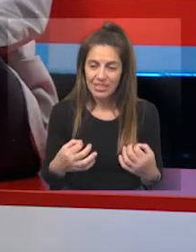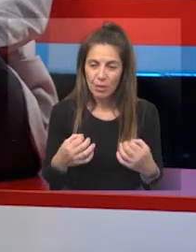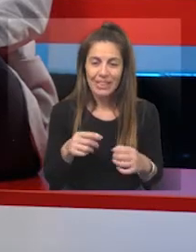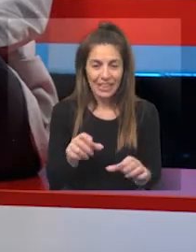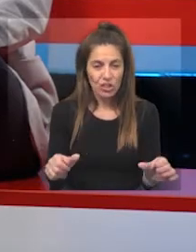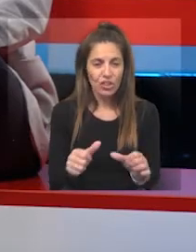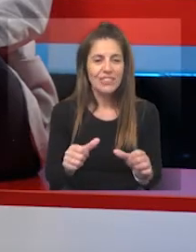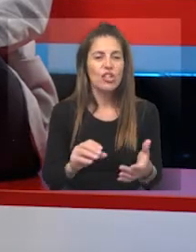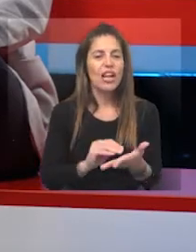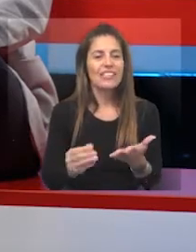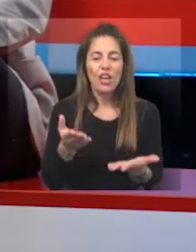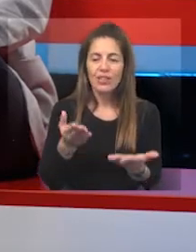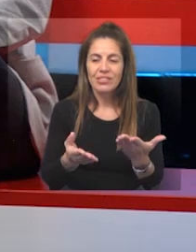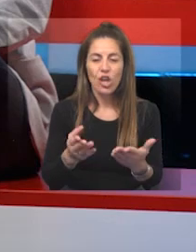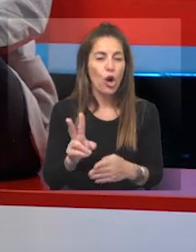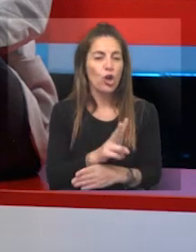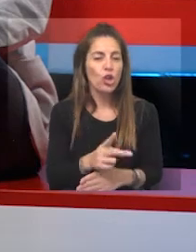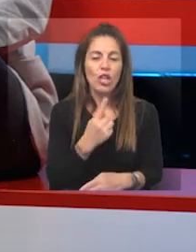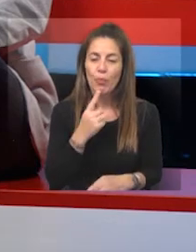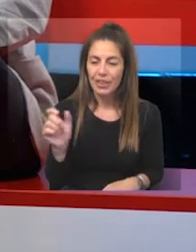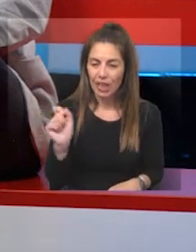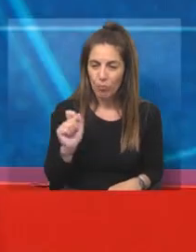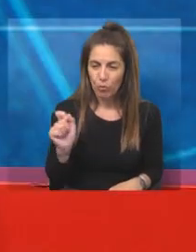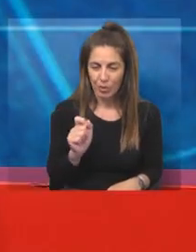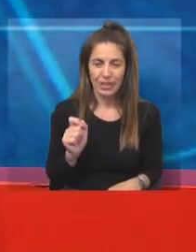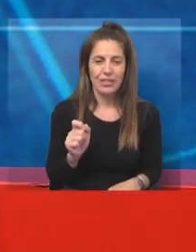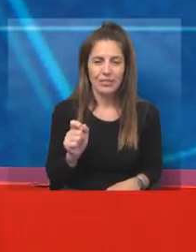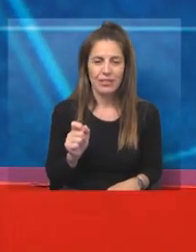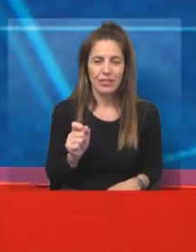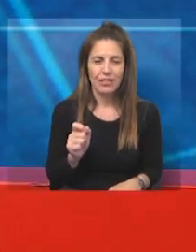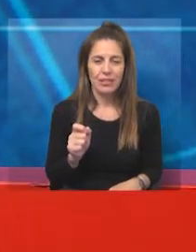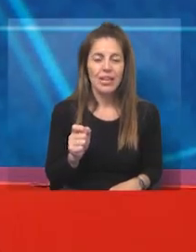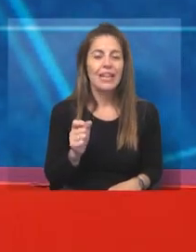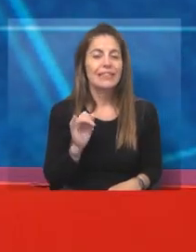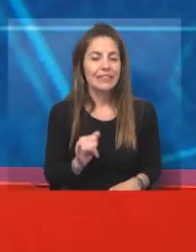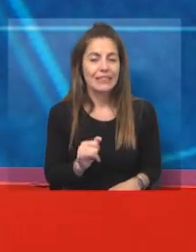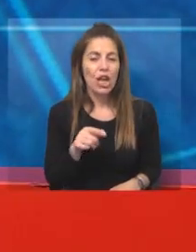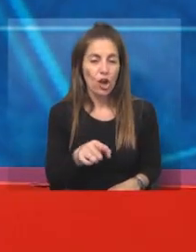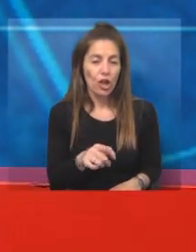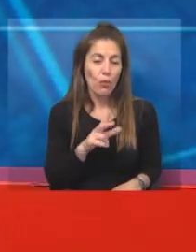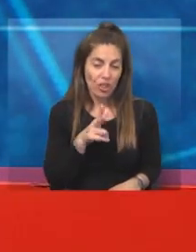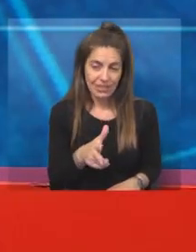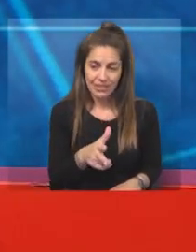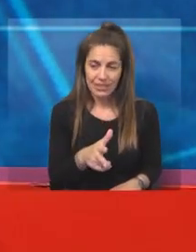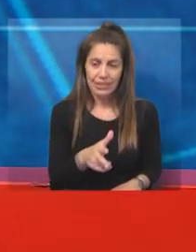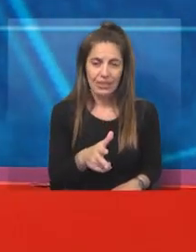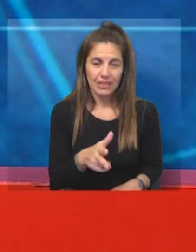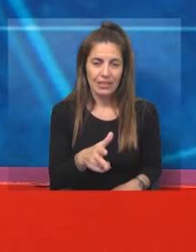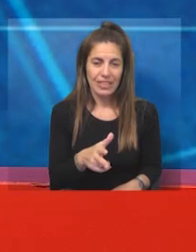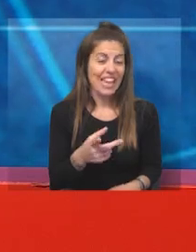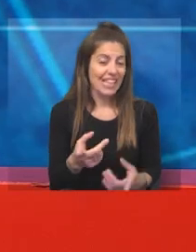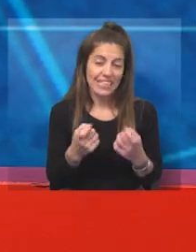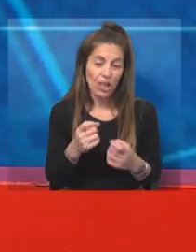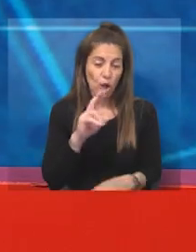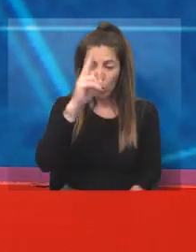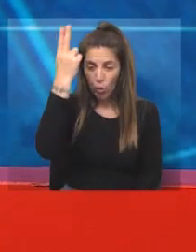eso la agencia de evaluación y monitoreo de políticas públicas eh y y y por supuesto que a lo que señalá eh es necesario que